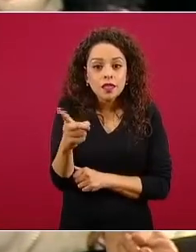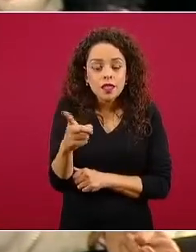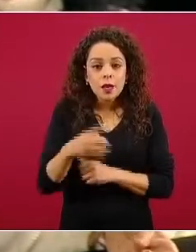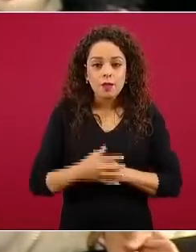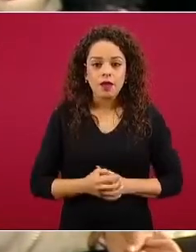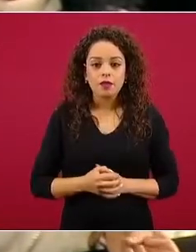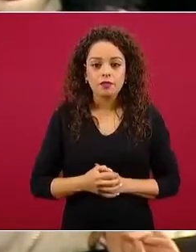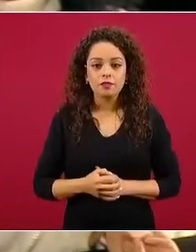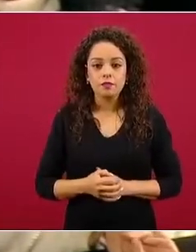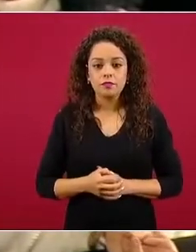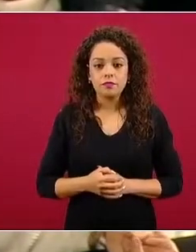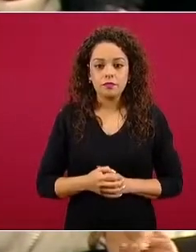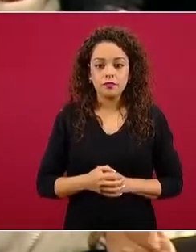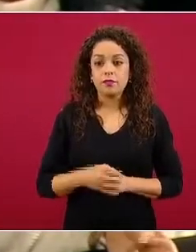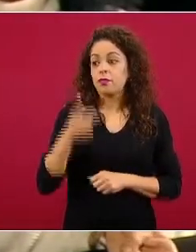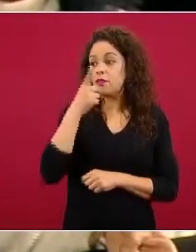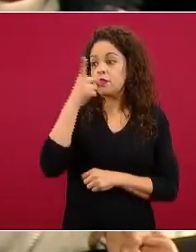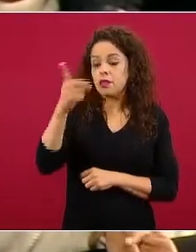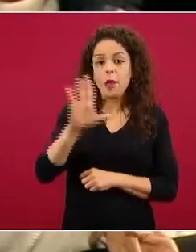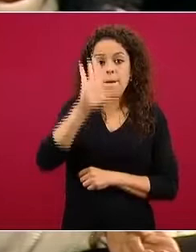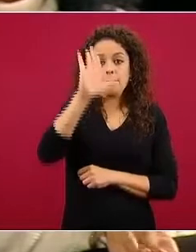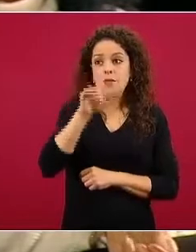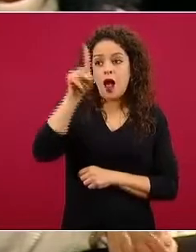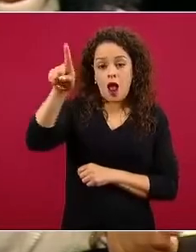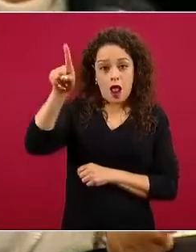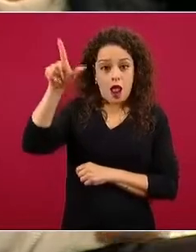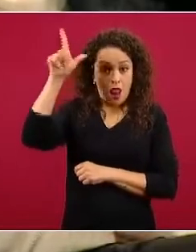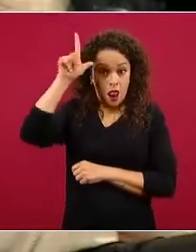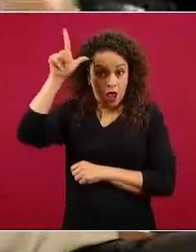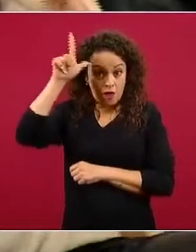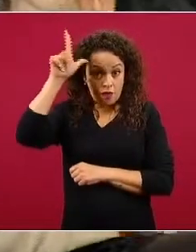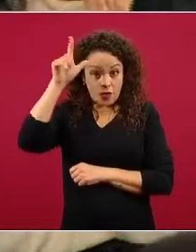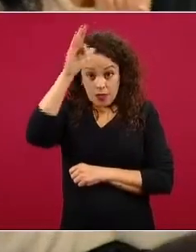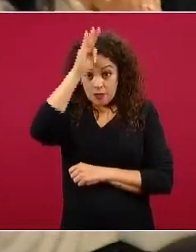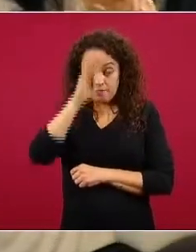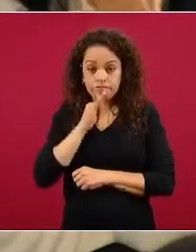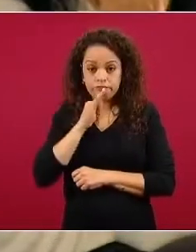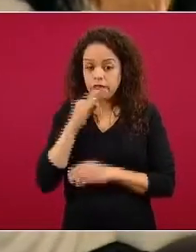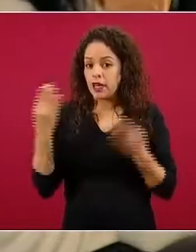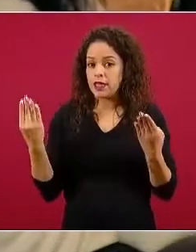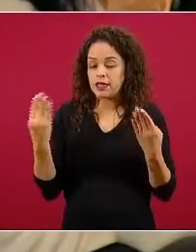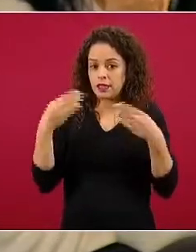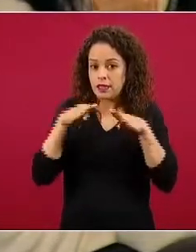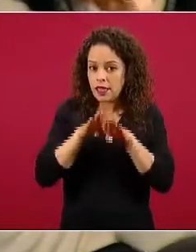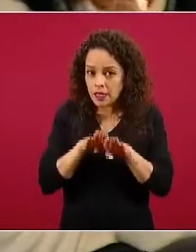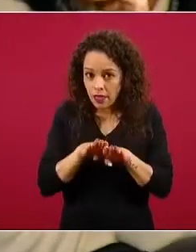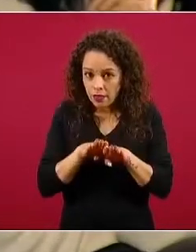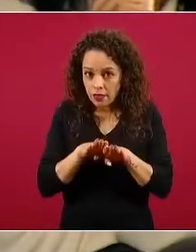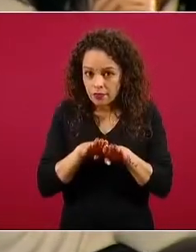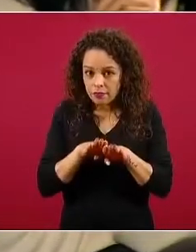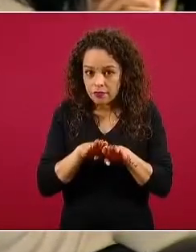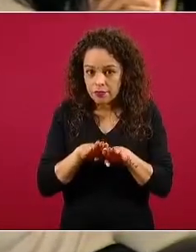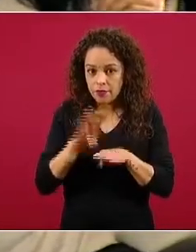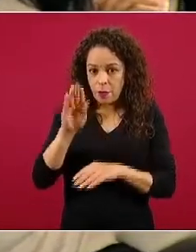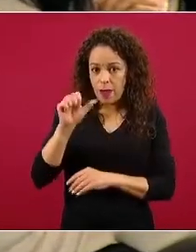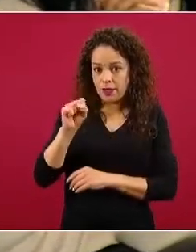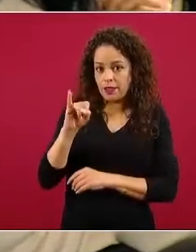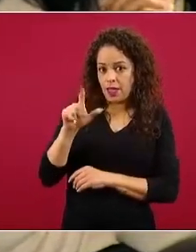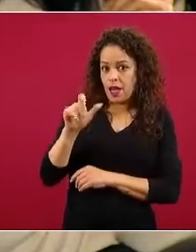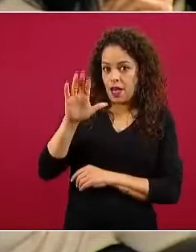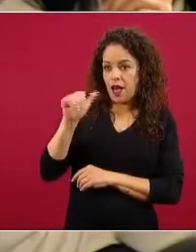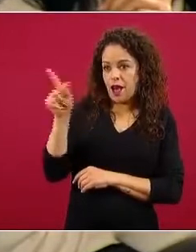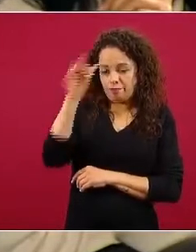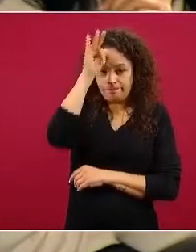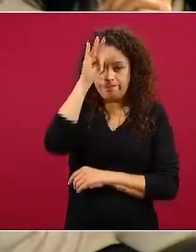la Basílica de Guadalupe no abriría. En estos días han salido notas de que lo más probable es de que sí esté abierta la Basílica de Guadalupe. He